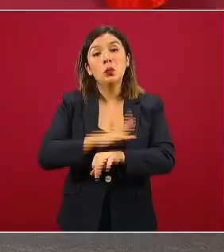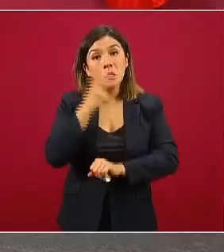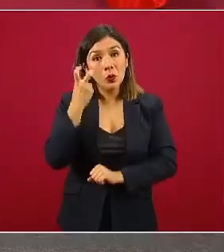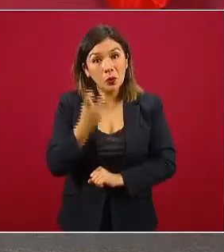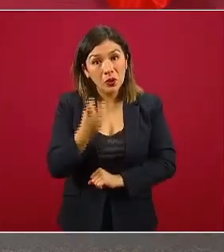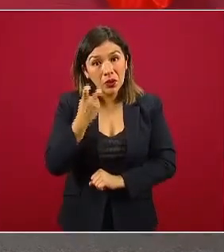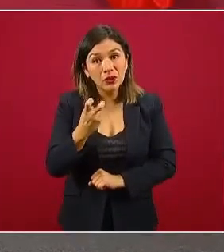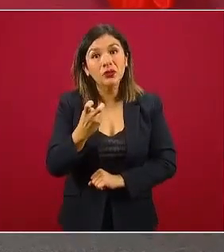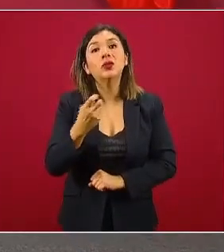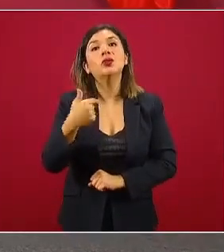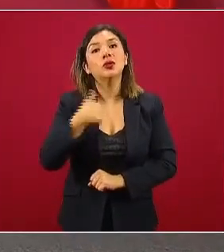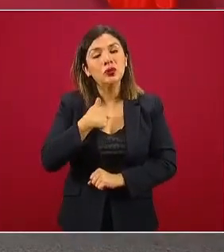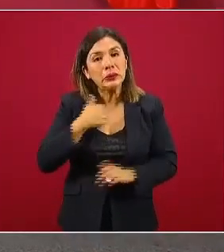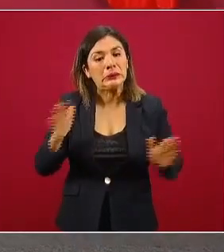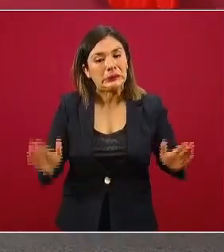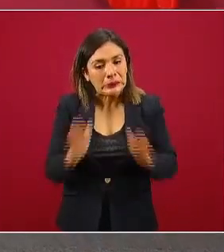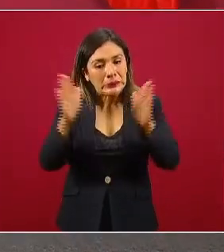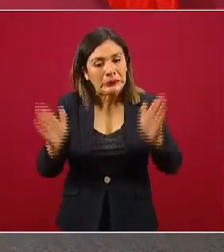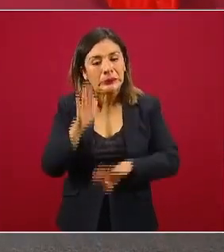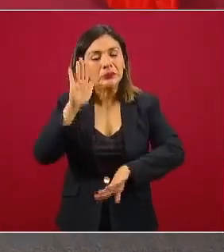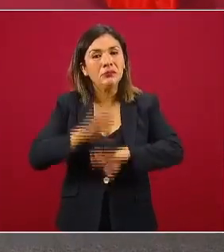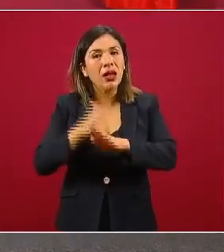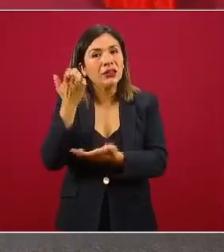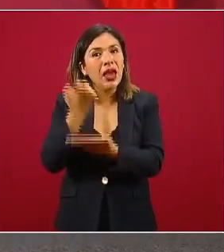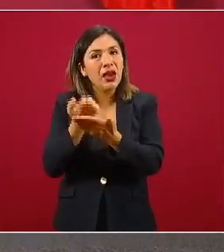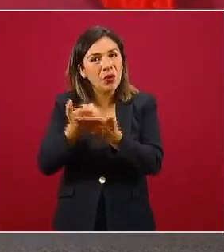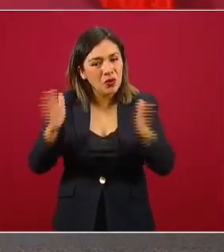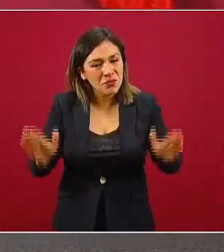estamos incentivando la economía para